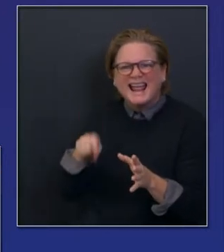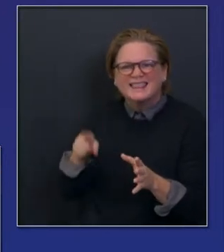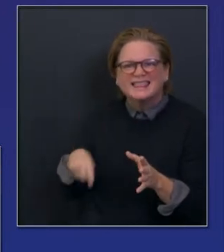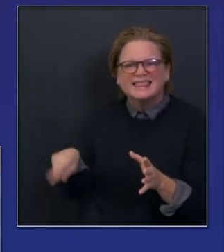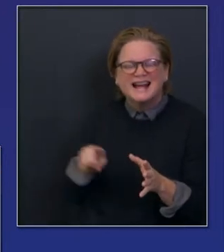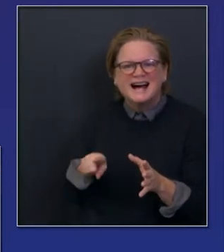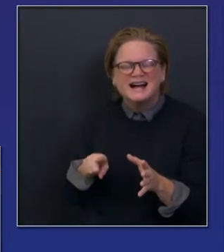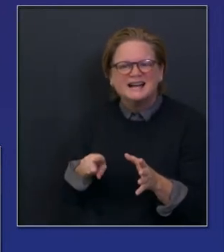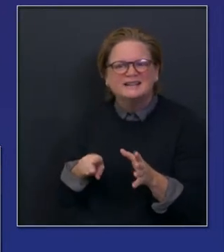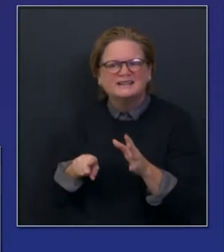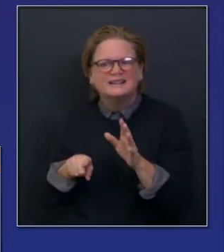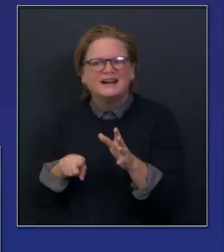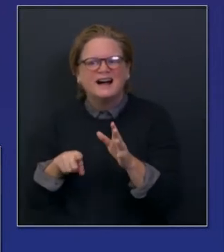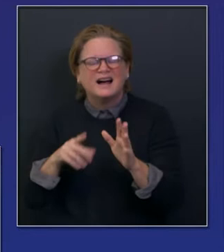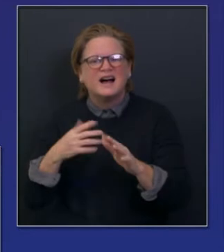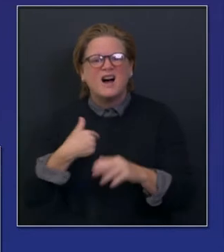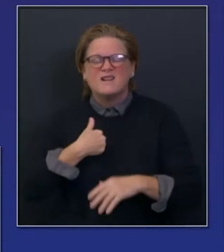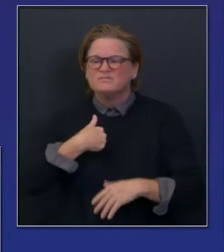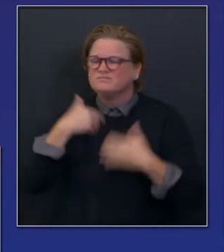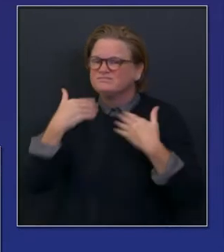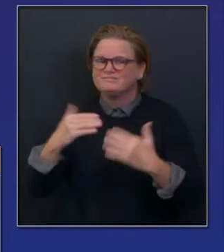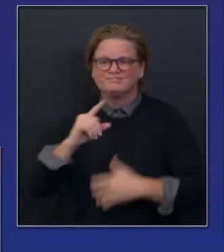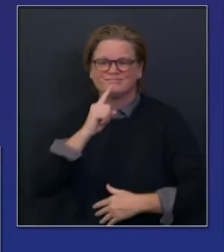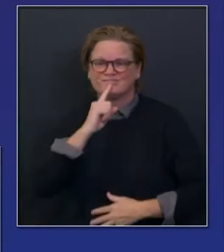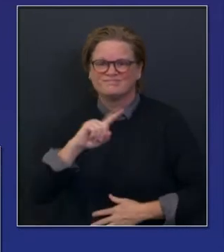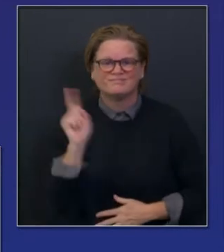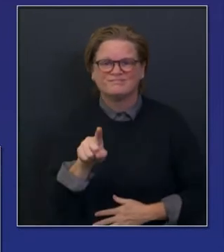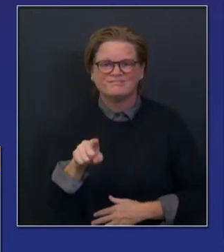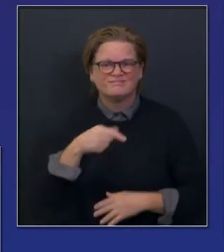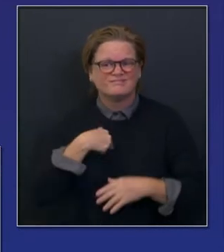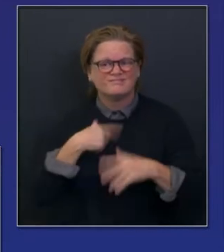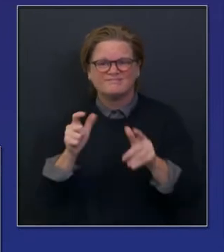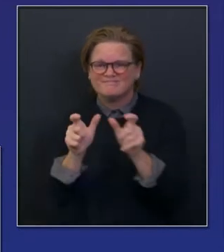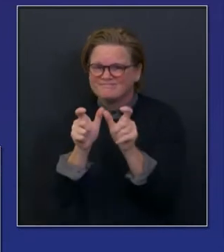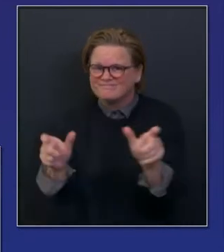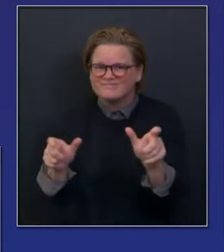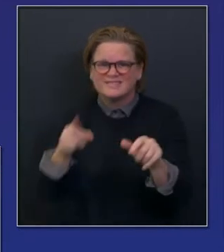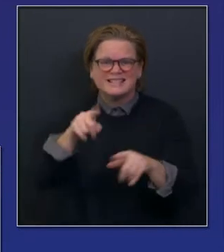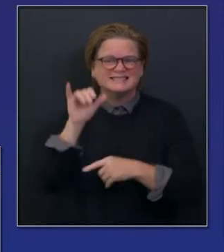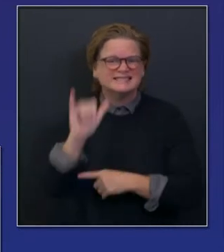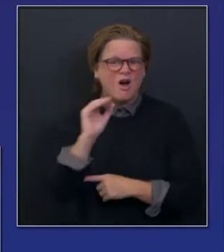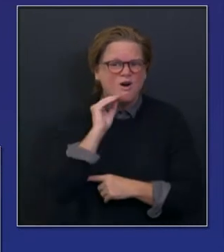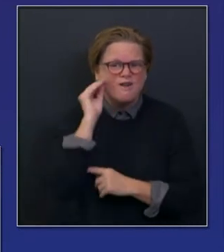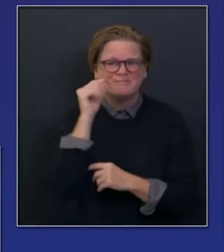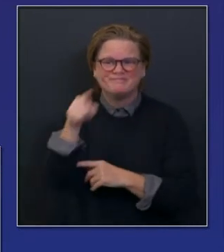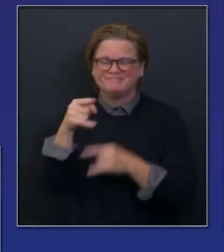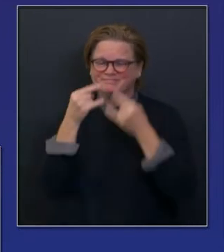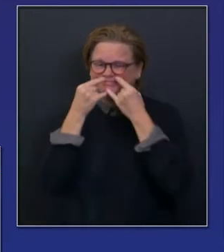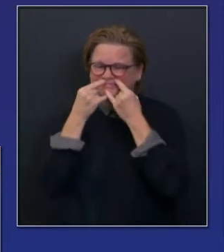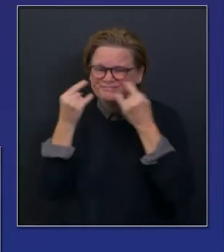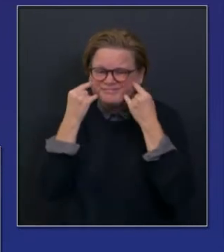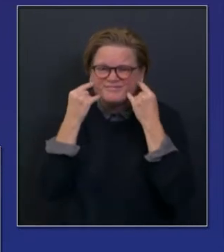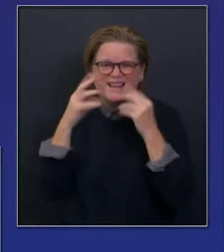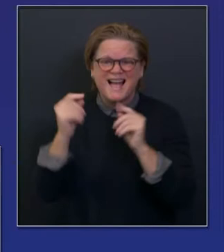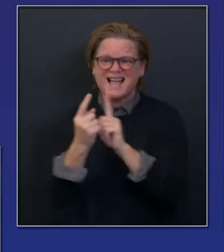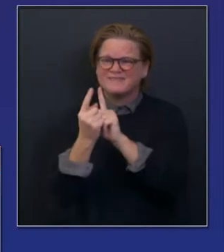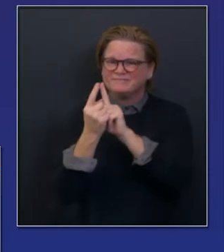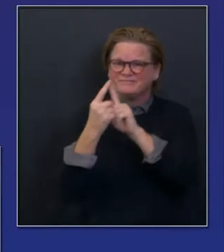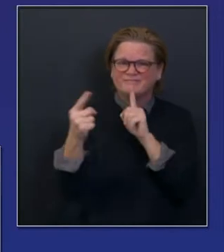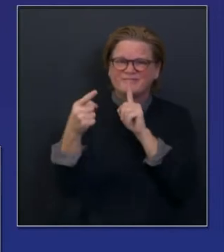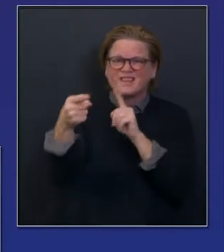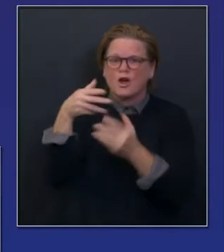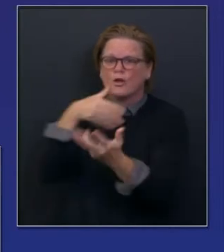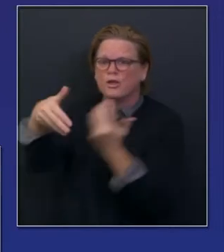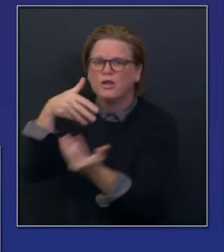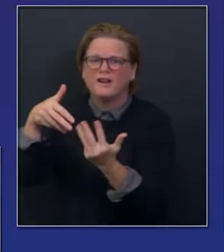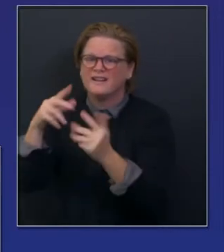esta orden ejecutiva que todos debemos seguir haciendo la labor importante de usar mascarillas, guardar distancia y